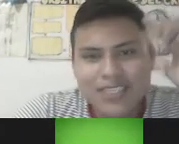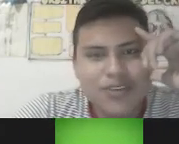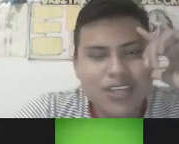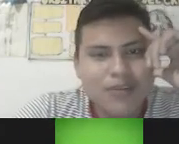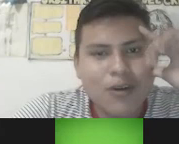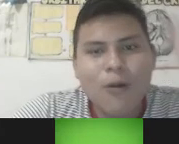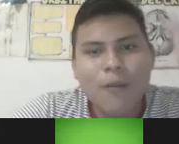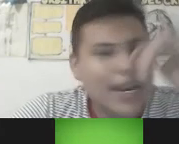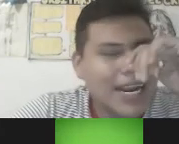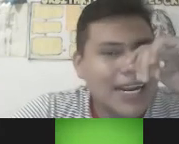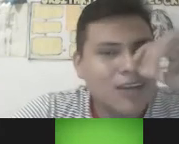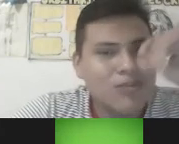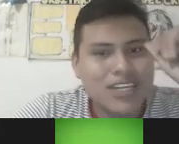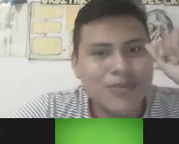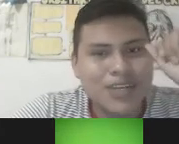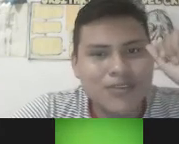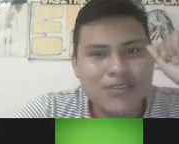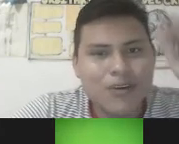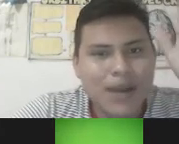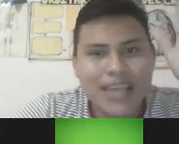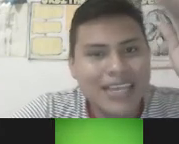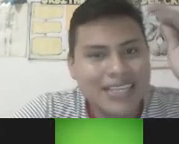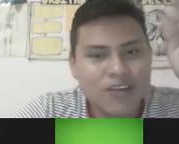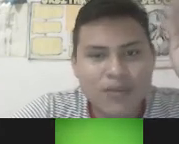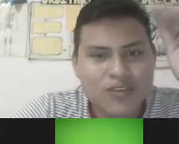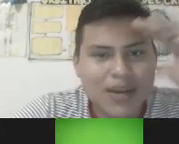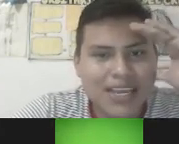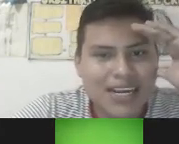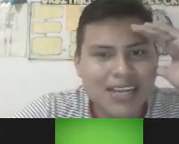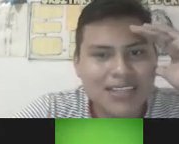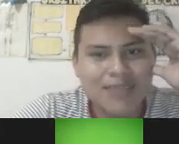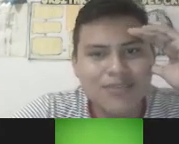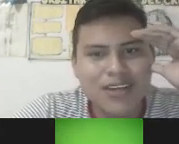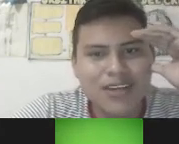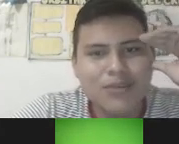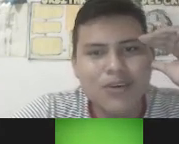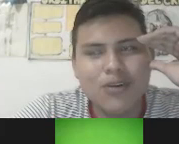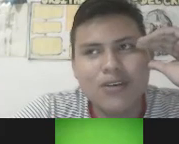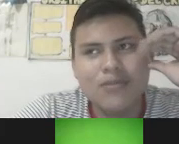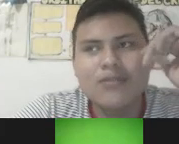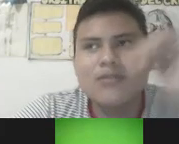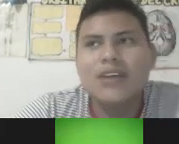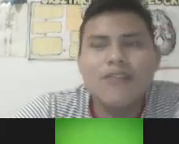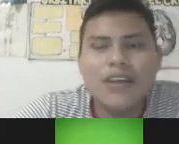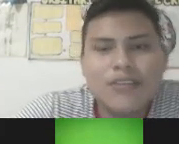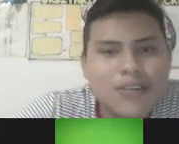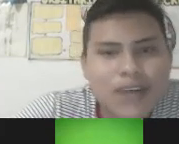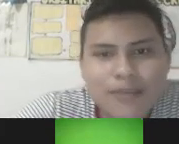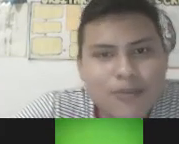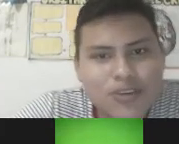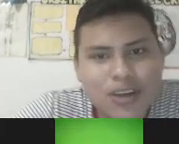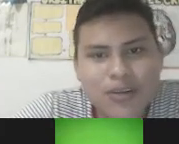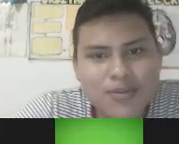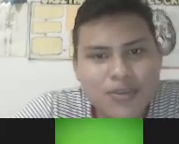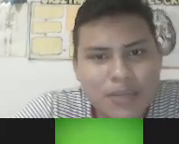Hay hartísimos nervios o pares craneales, como se le domina, ¿no? Ahí están los famosos pares craneales. Tenemos el motor ocular común, el olfatorio,